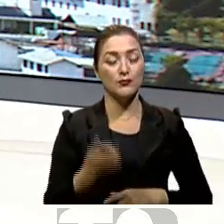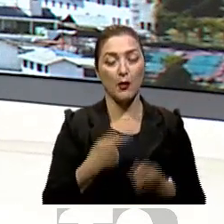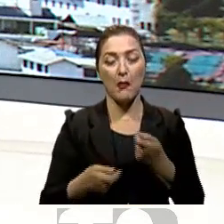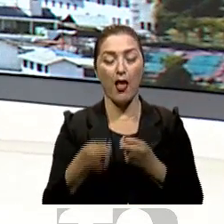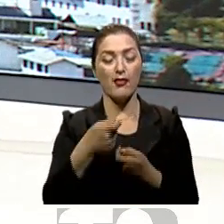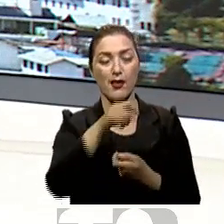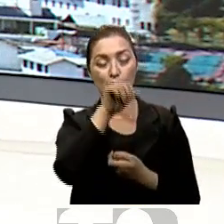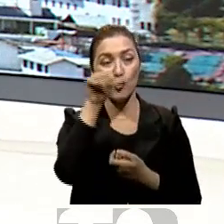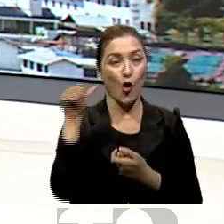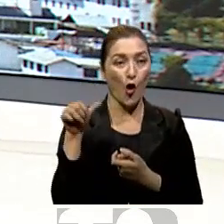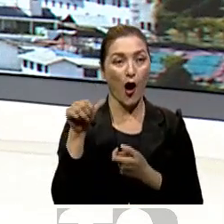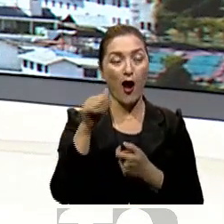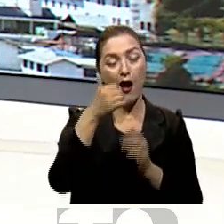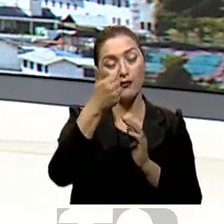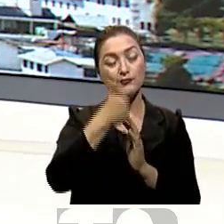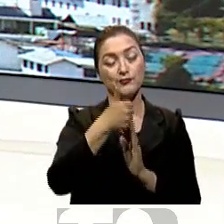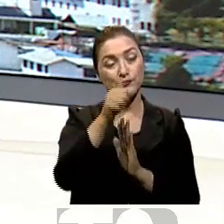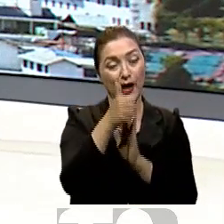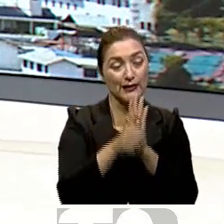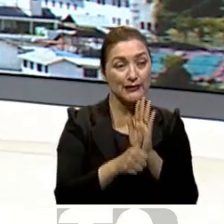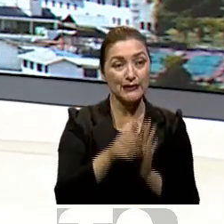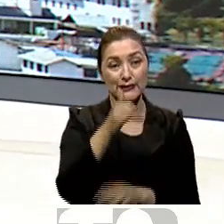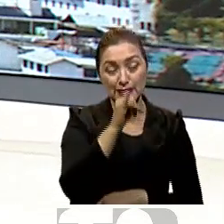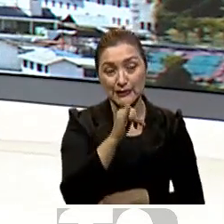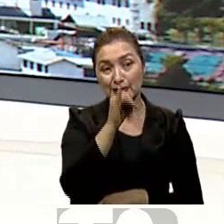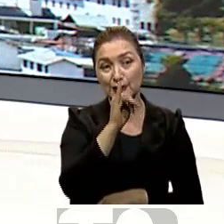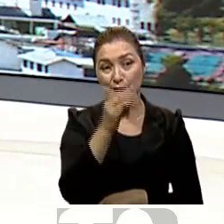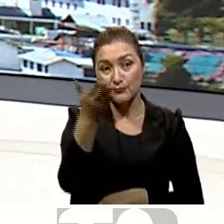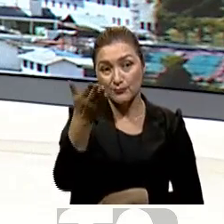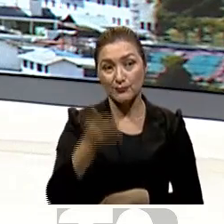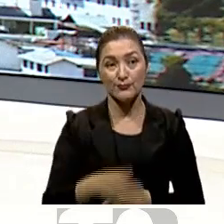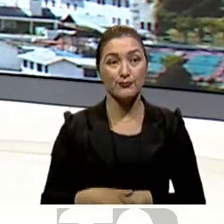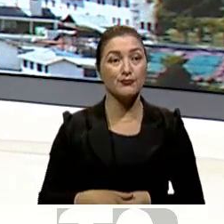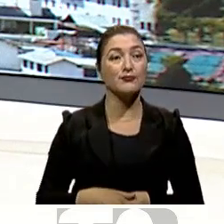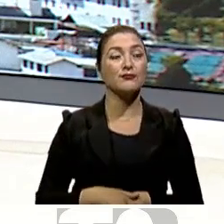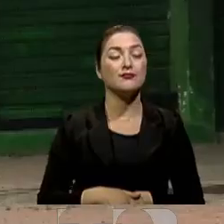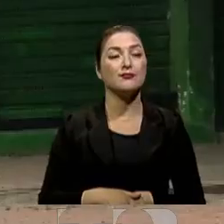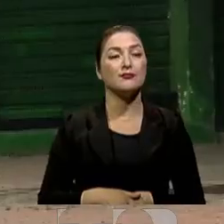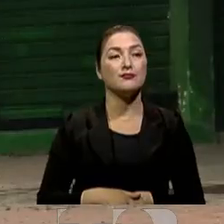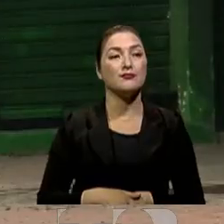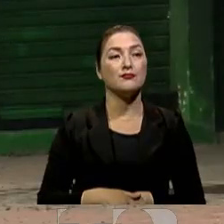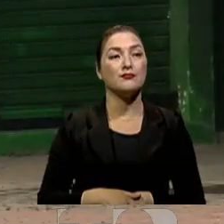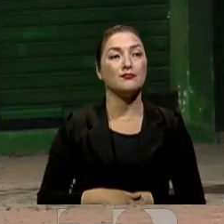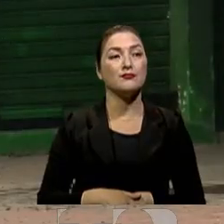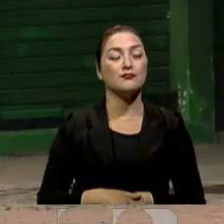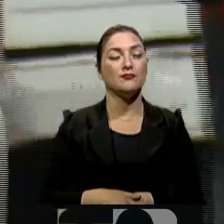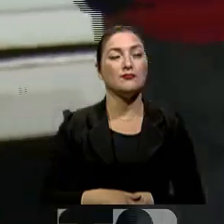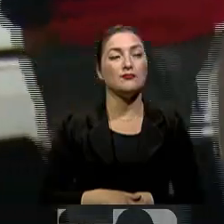droga y licor artesanal. Natalie Jiménez nos cuenta más en el siguiente reportaje.